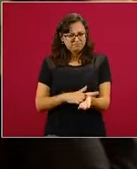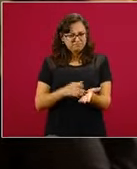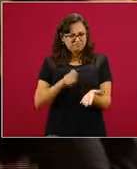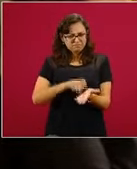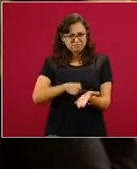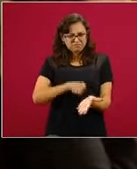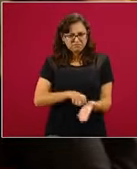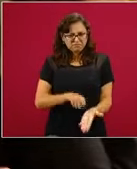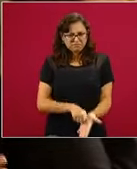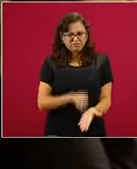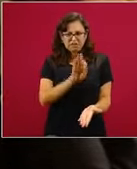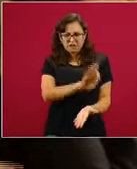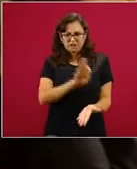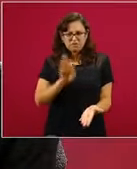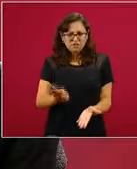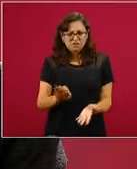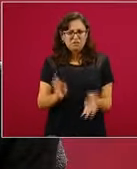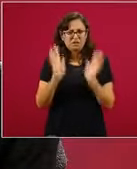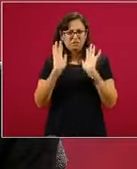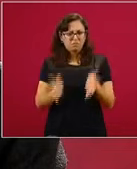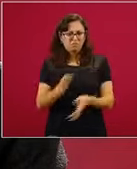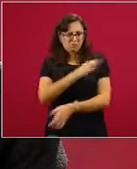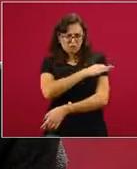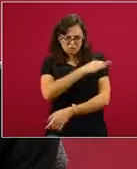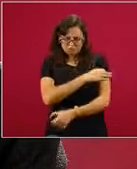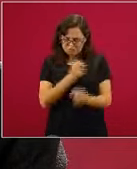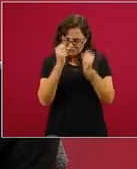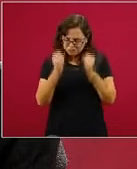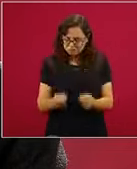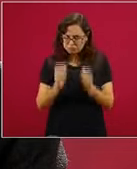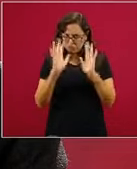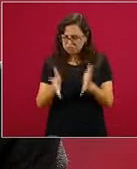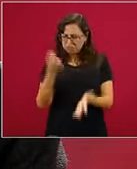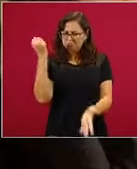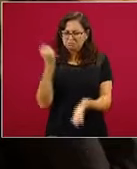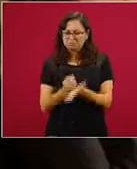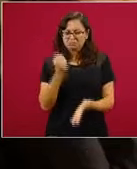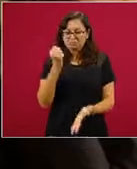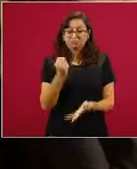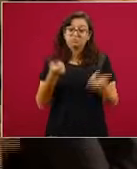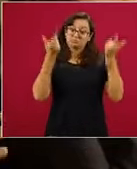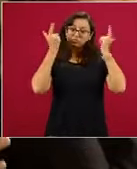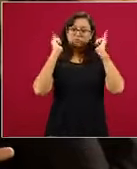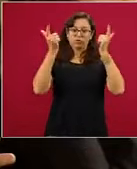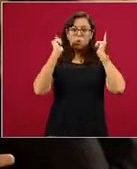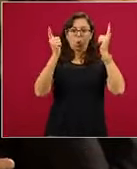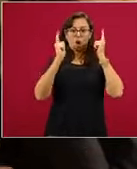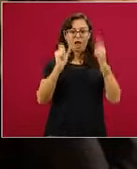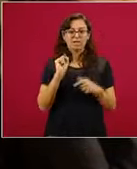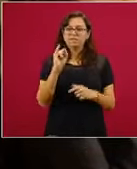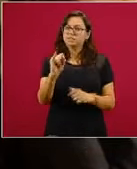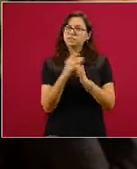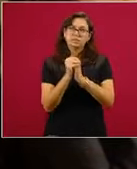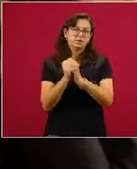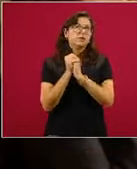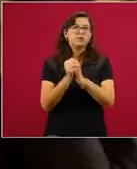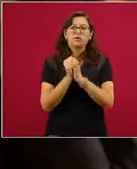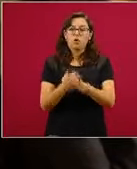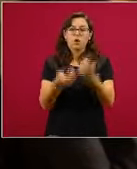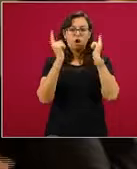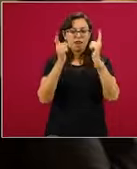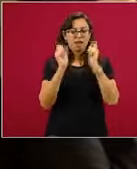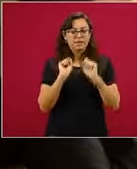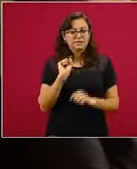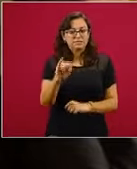manejó, pues hablan de fechas como si ya fueran vacunas ya aprobadas. Esperemos que sí, todos rogamos que sí lo sean, pero si pasa